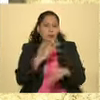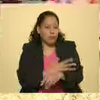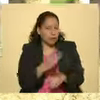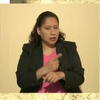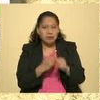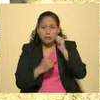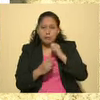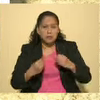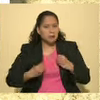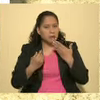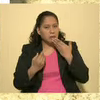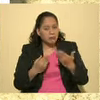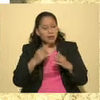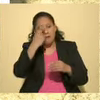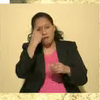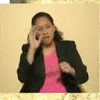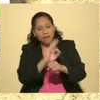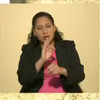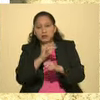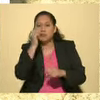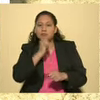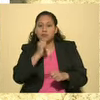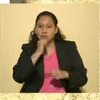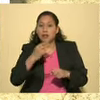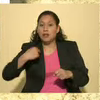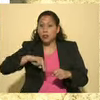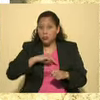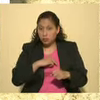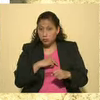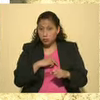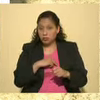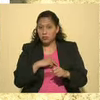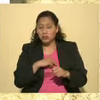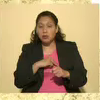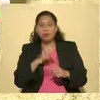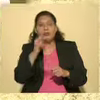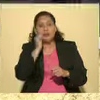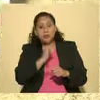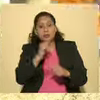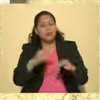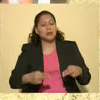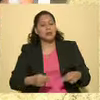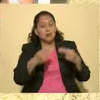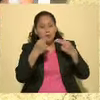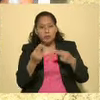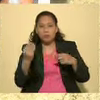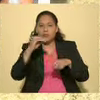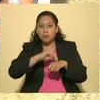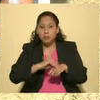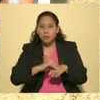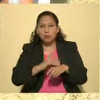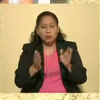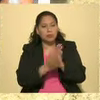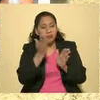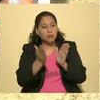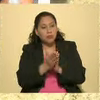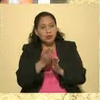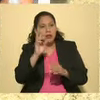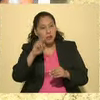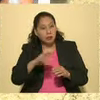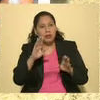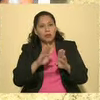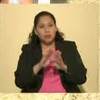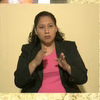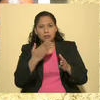honrado, al buen vivir, a darles facilidades. Para que nosotros suspendamos un establecimiento, clausuremos una obra, es porque de veras están